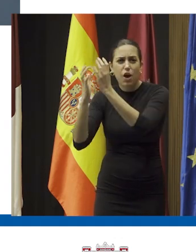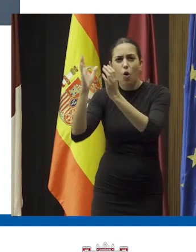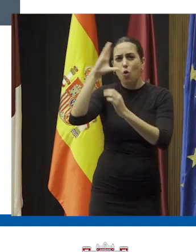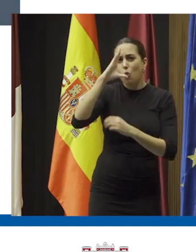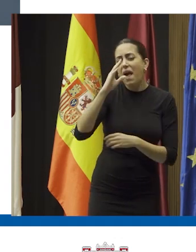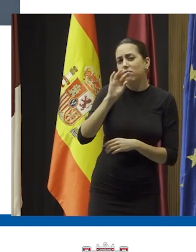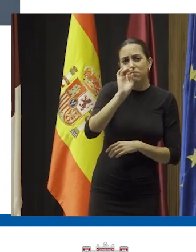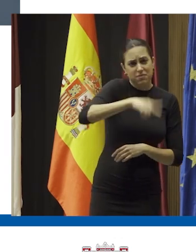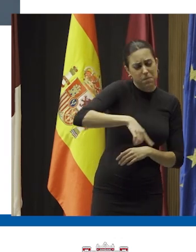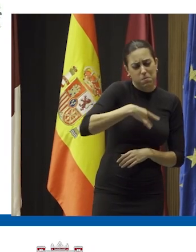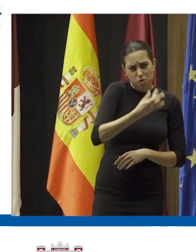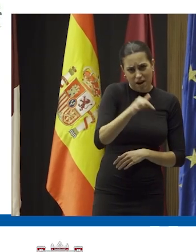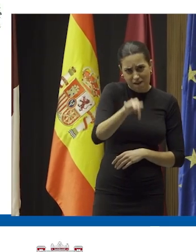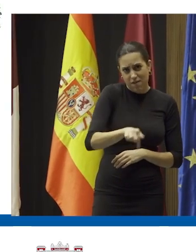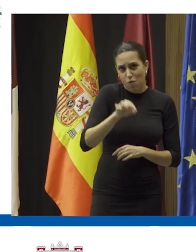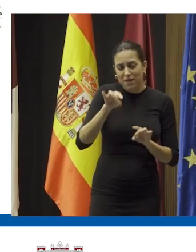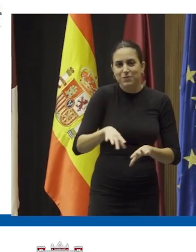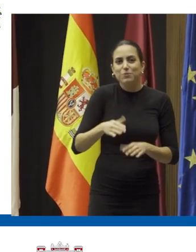yo. Muchas gracias por la paciencia.